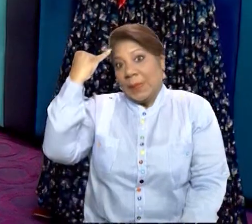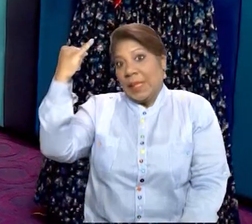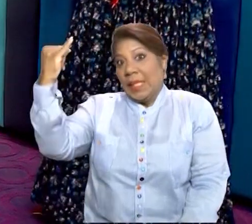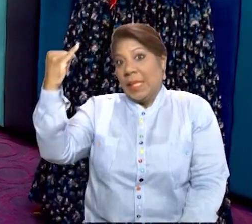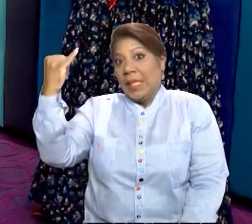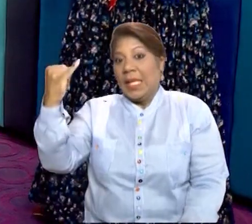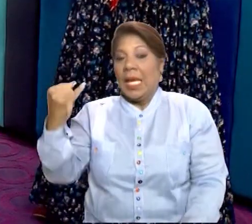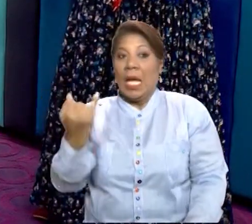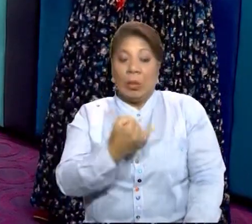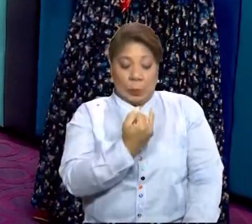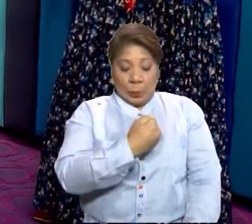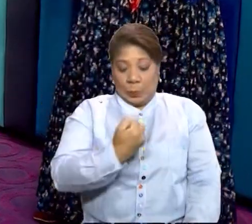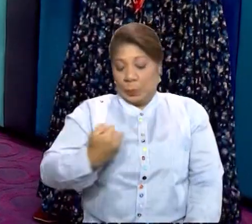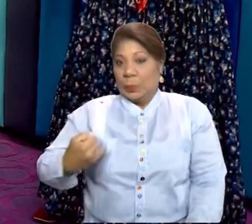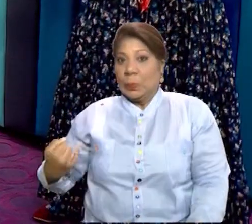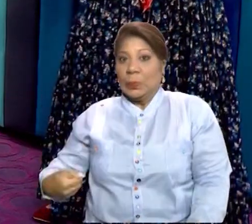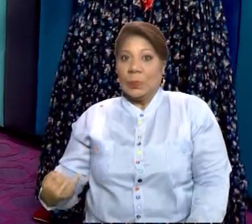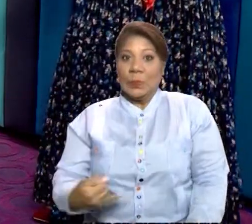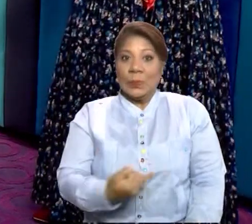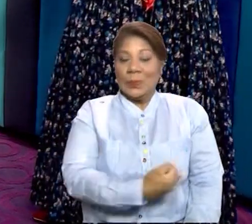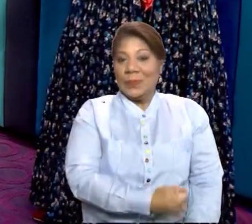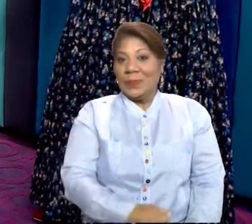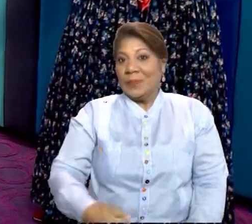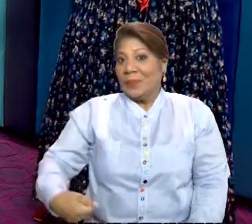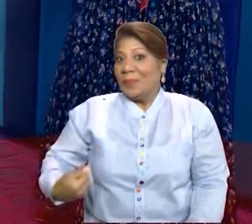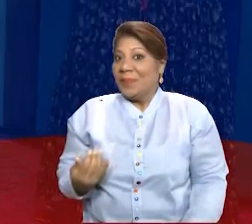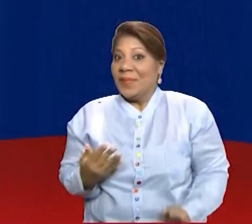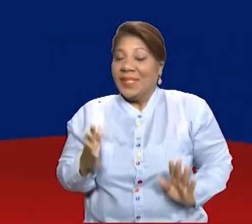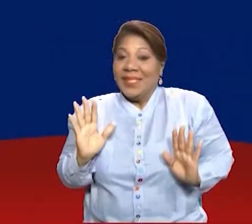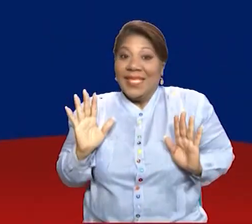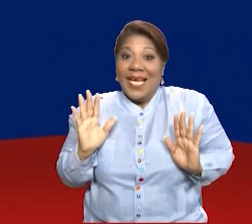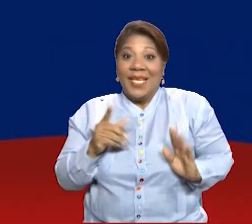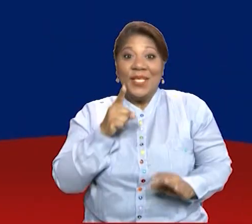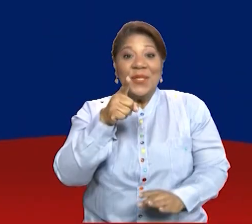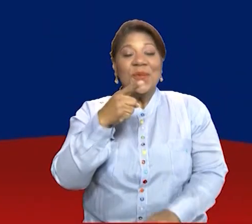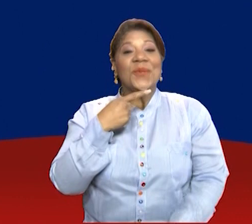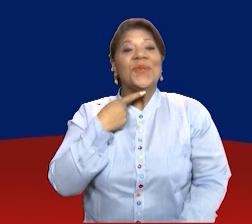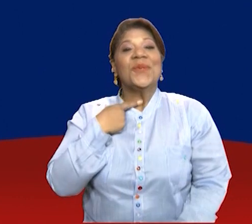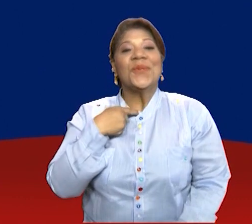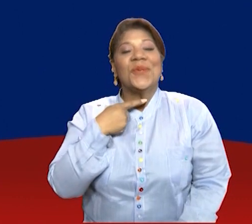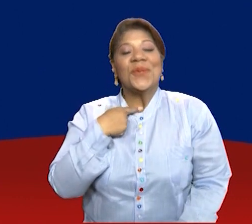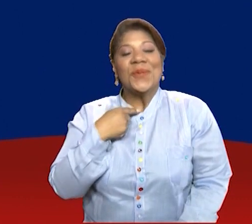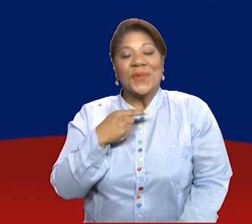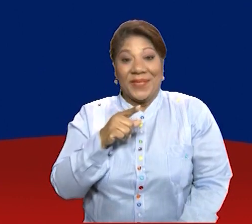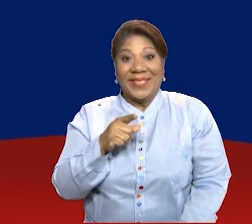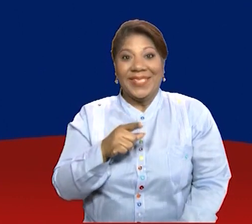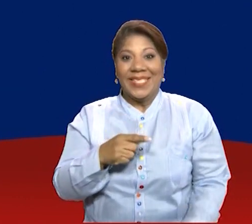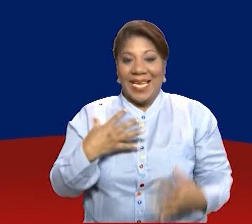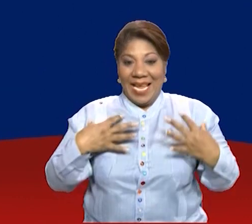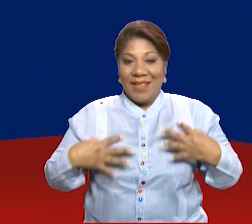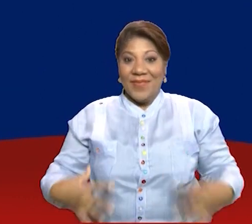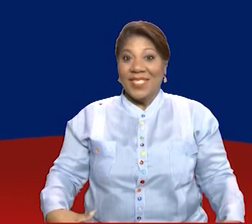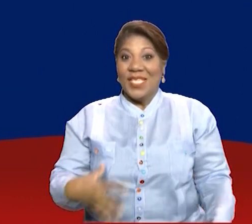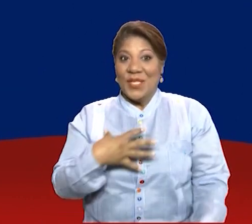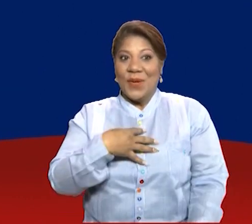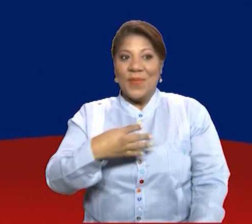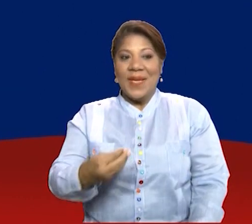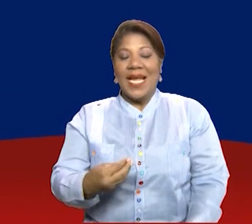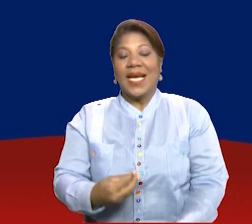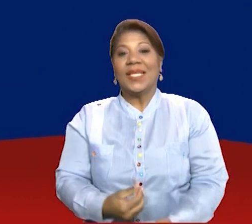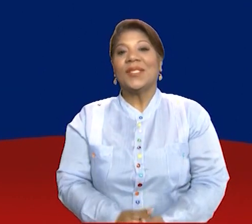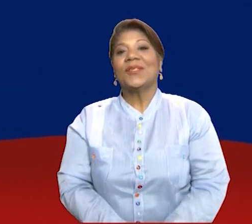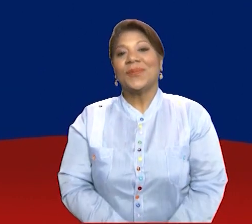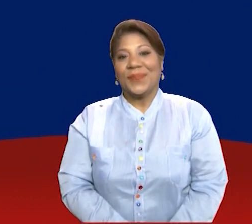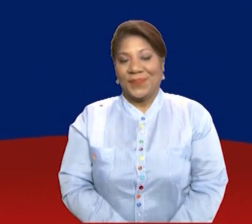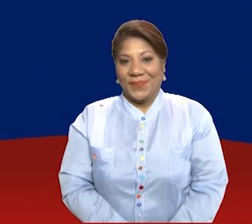puedes poner los colores que tú quieras. Tú le puedes hacer el diseño que tú quieras a ese vestido. Bien,